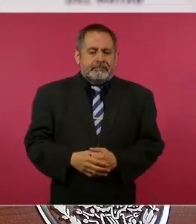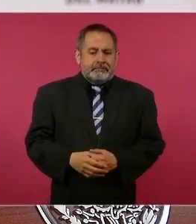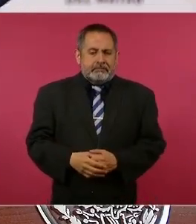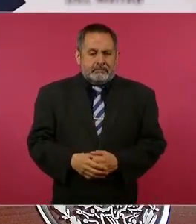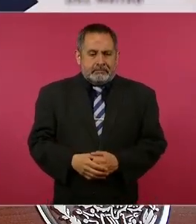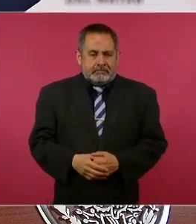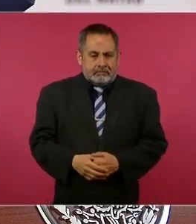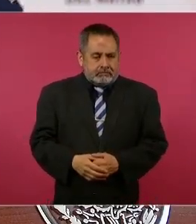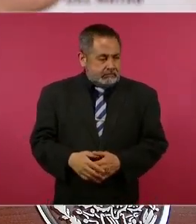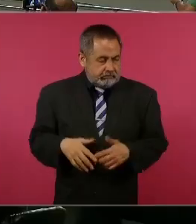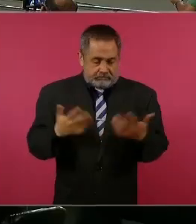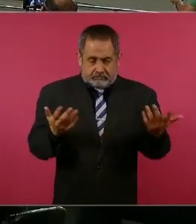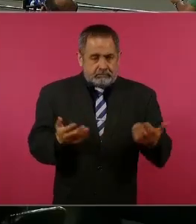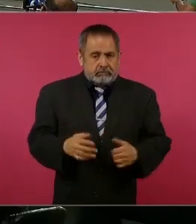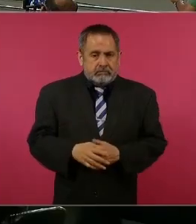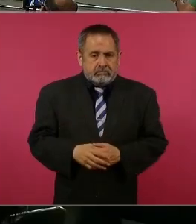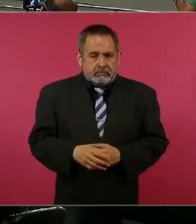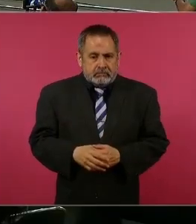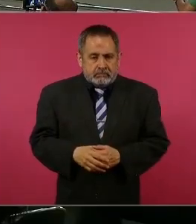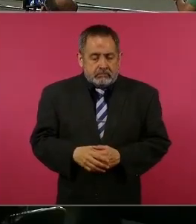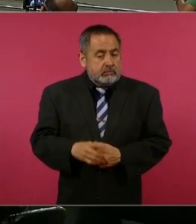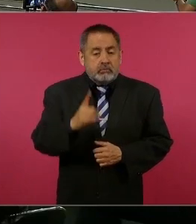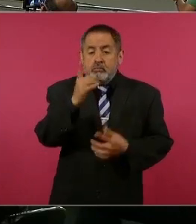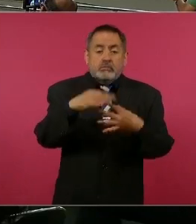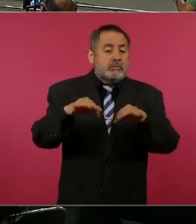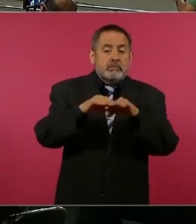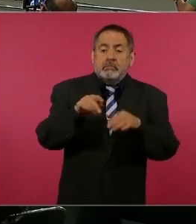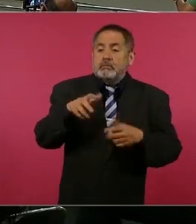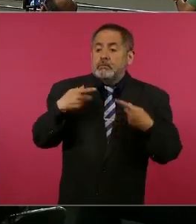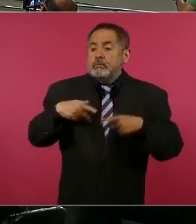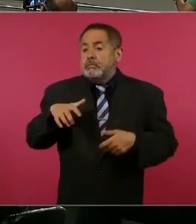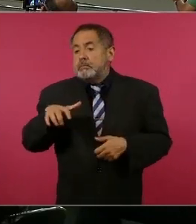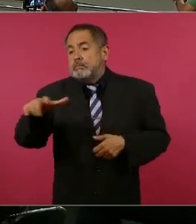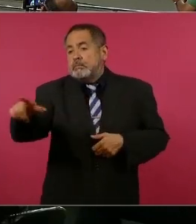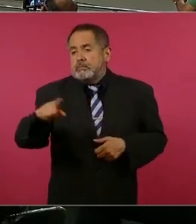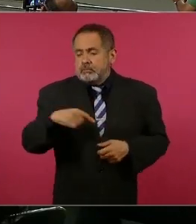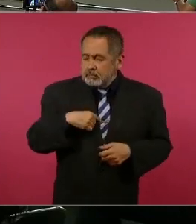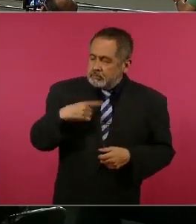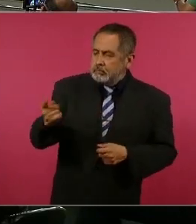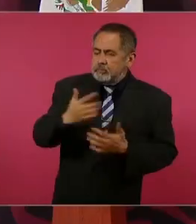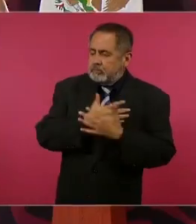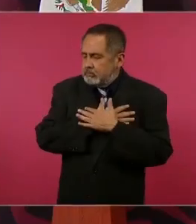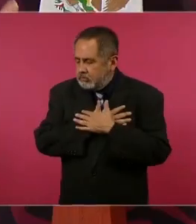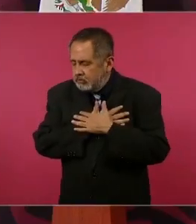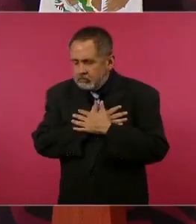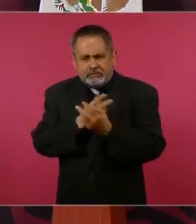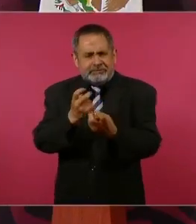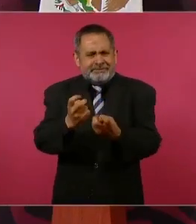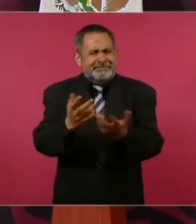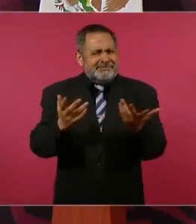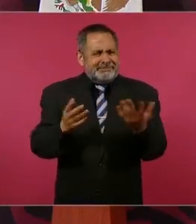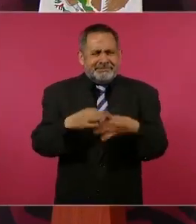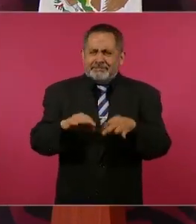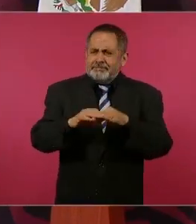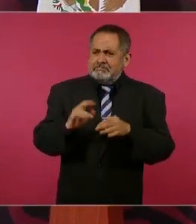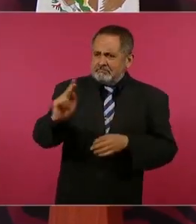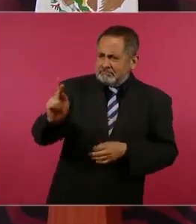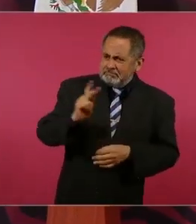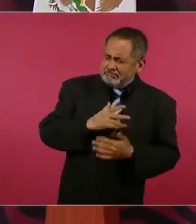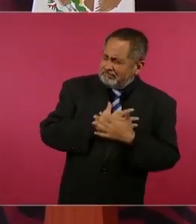que lo ideal sería tenerle amor al pueblo, es amor al prójimo,